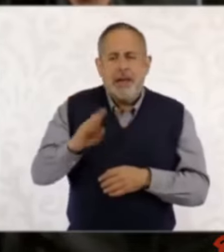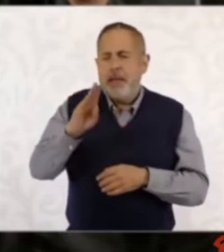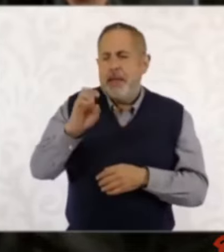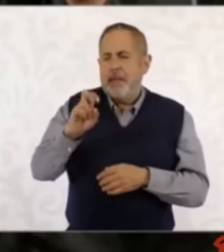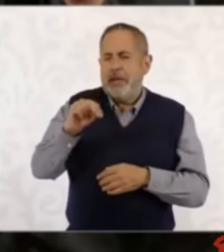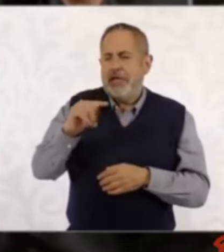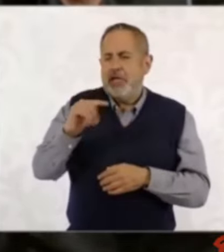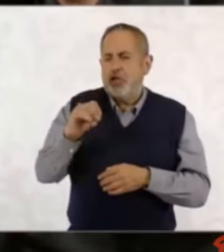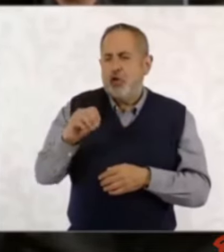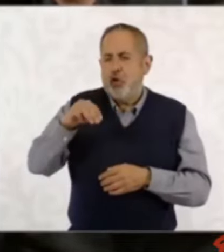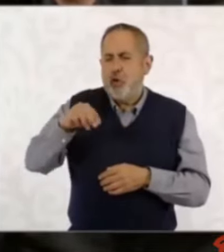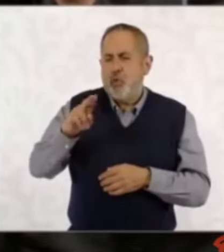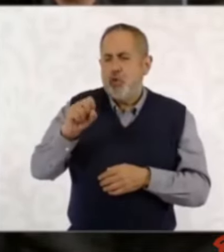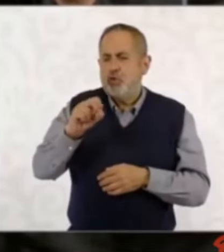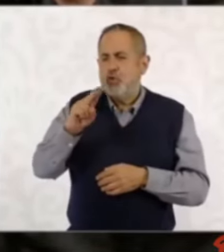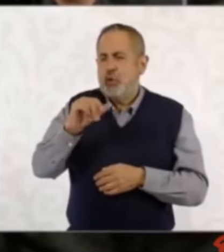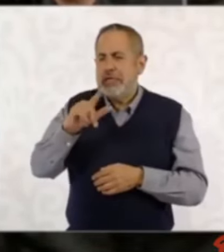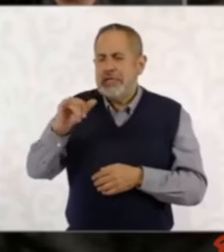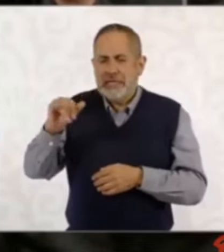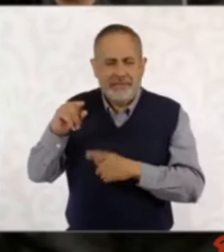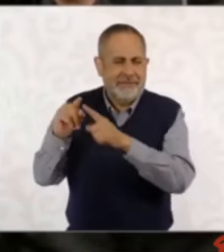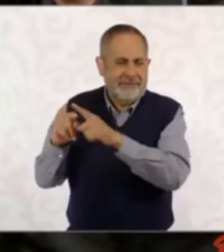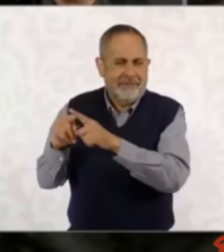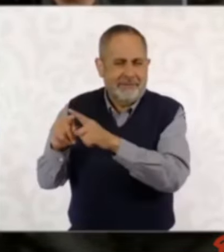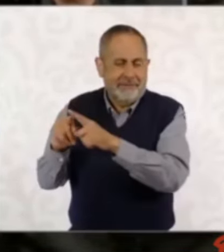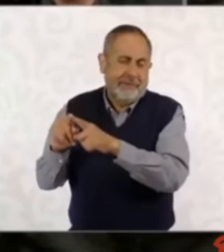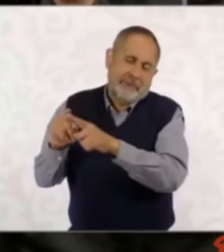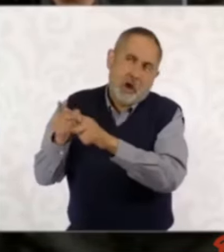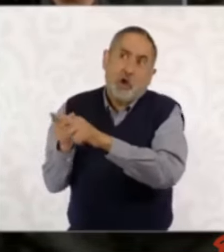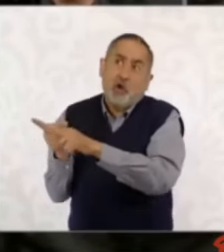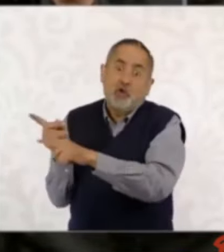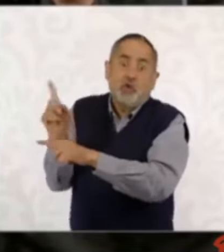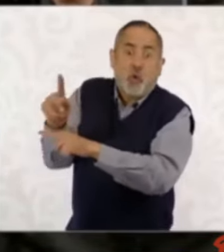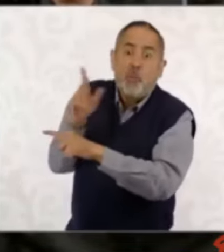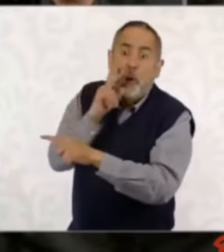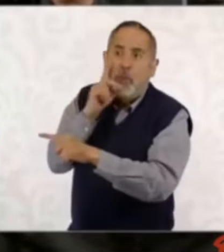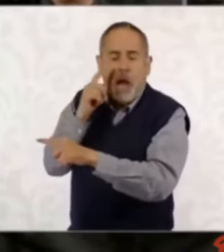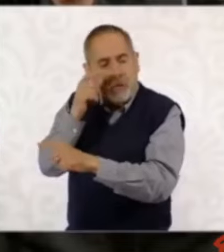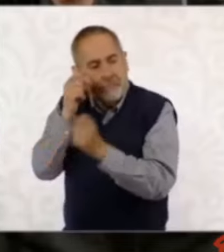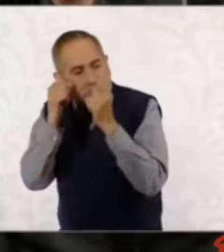padre de Mussolini era admirador de Benito Juárez en el modo liberal y los